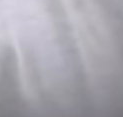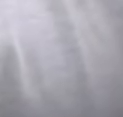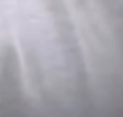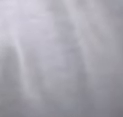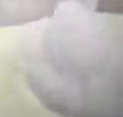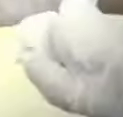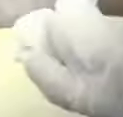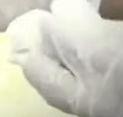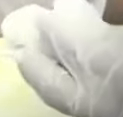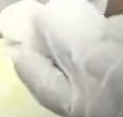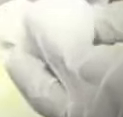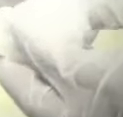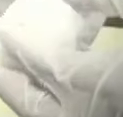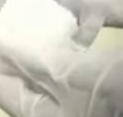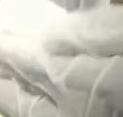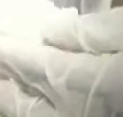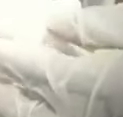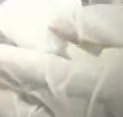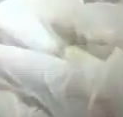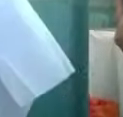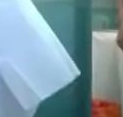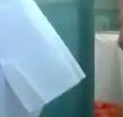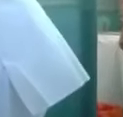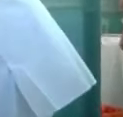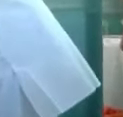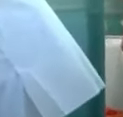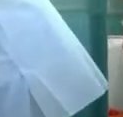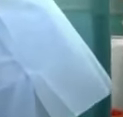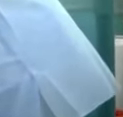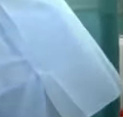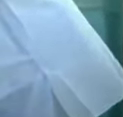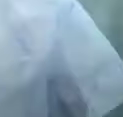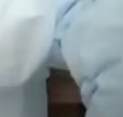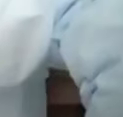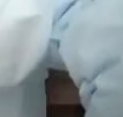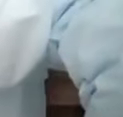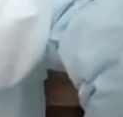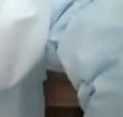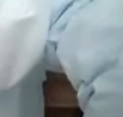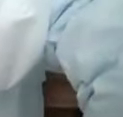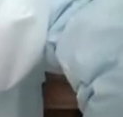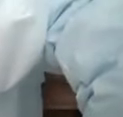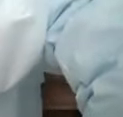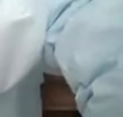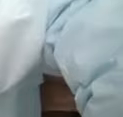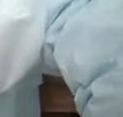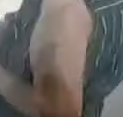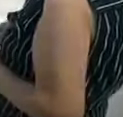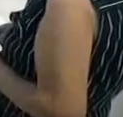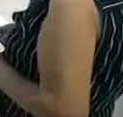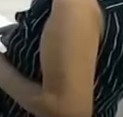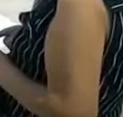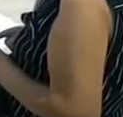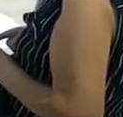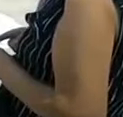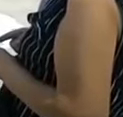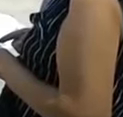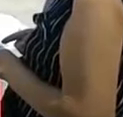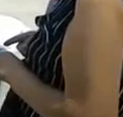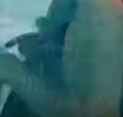policial, mientras que se fue reorganizando cada día para resguardar a la ciudadanía. Y luego, fortaleciendo el esquema de